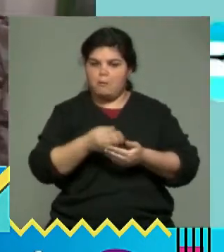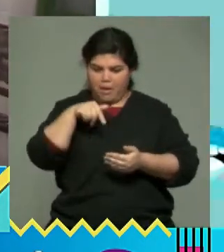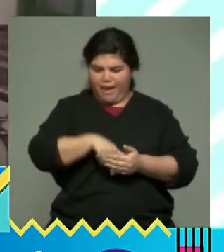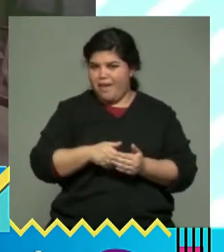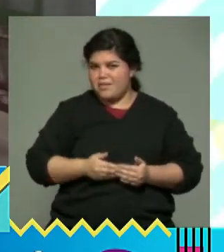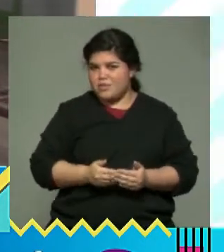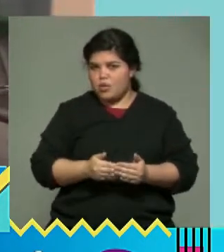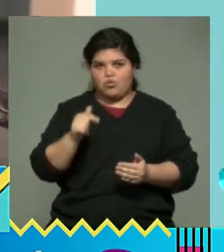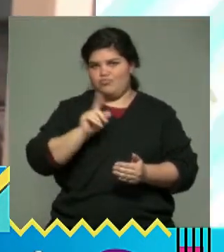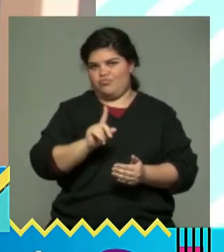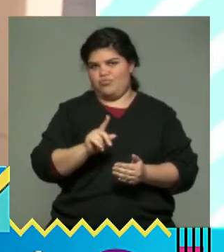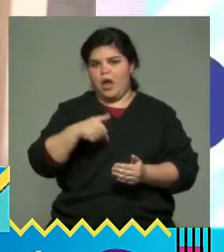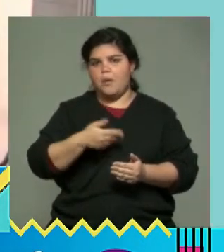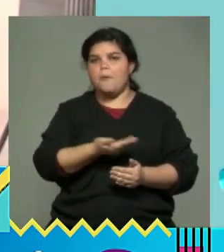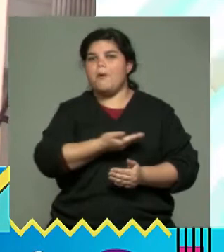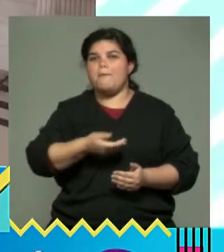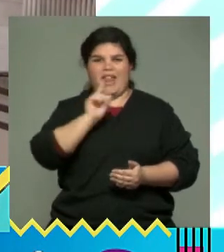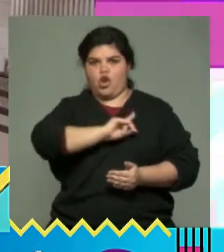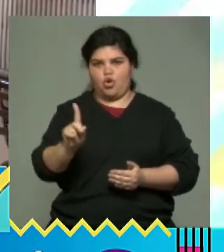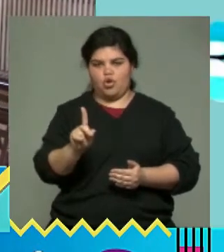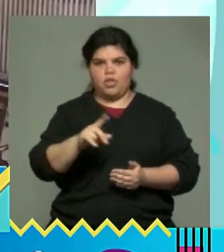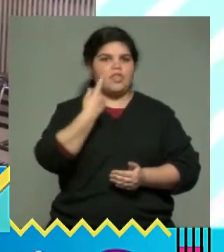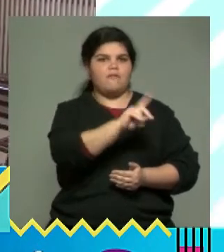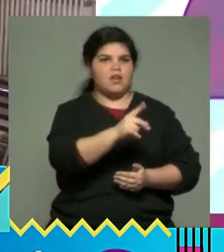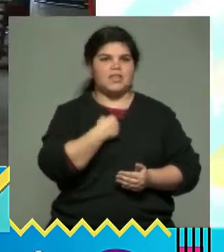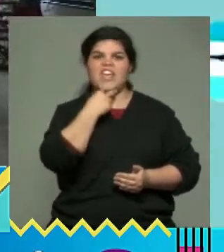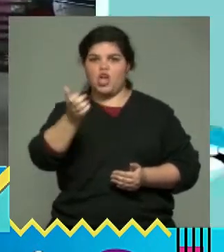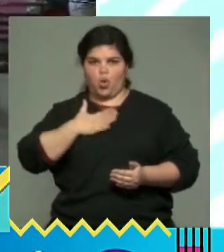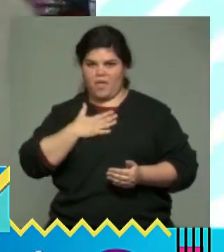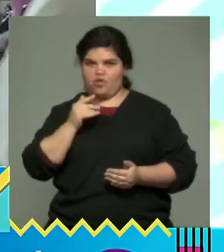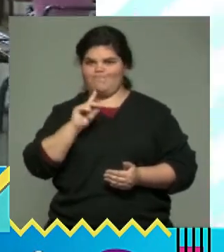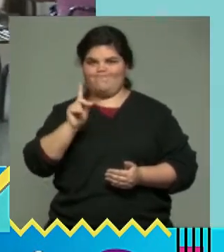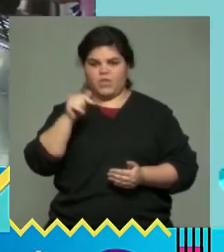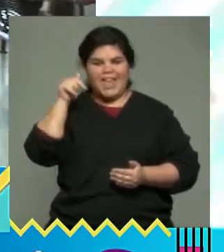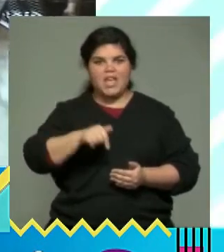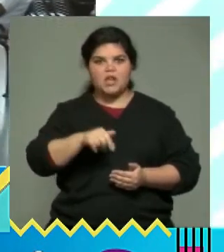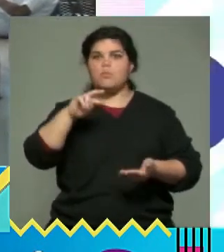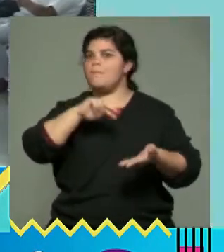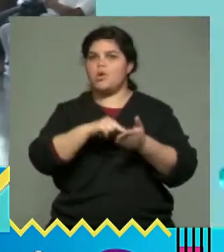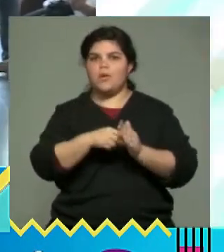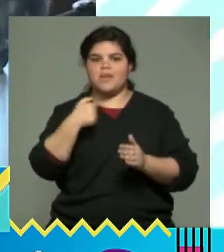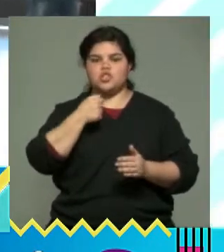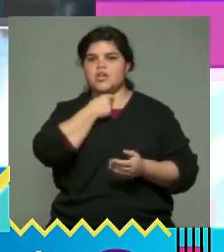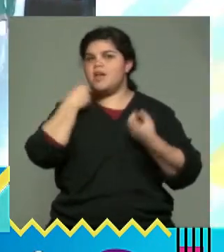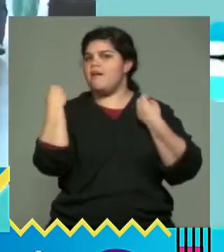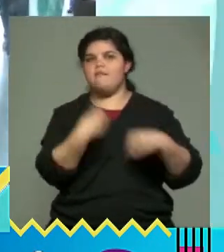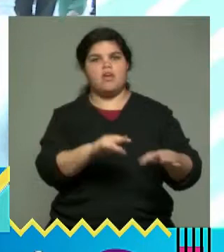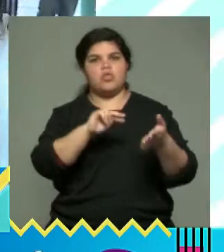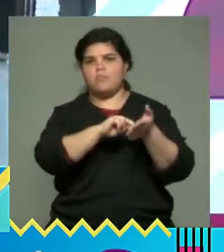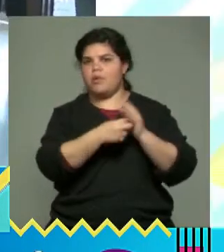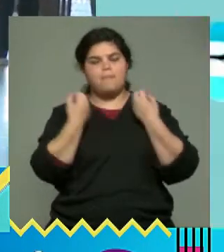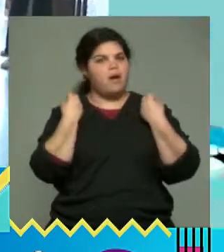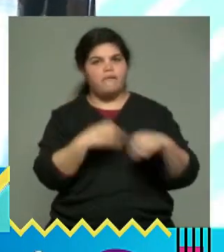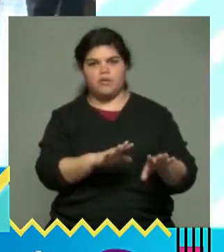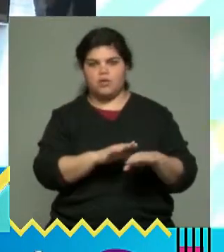sino como un feto. O sea, no es un bebé, es un feto, no es mi hijo, es un problema. Entonces yo me tengo que sacar el problema. Una cuestión